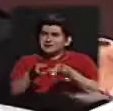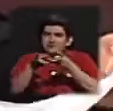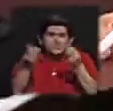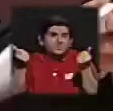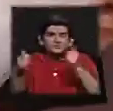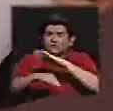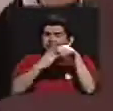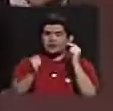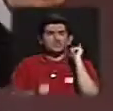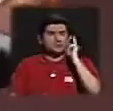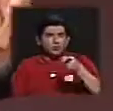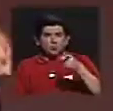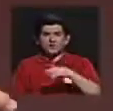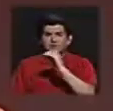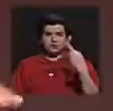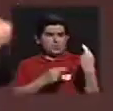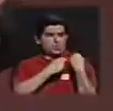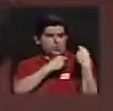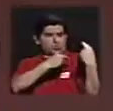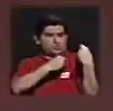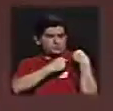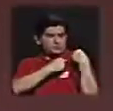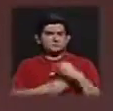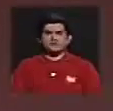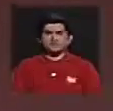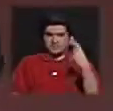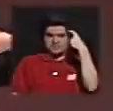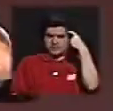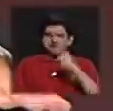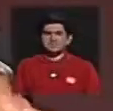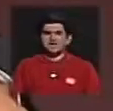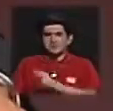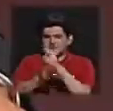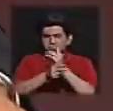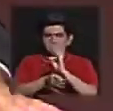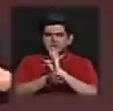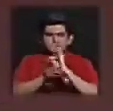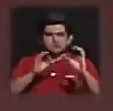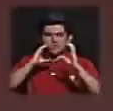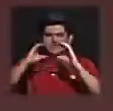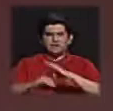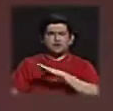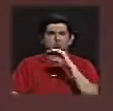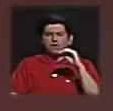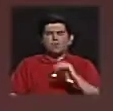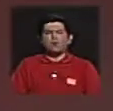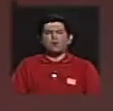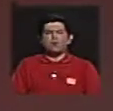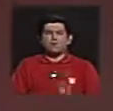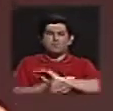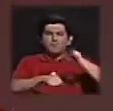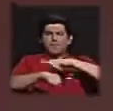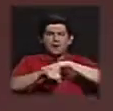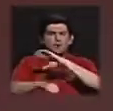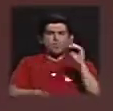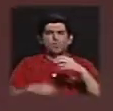todas las obligaciones y las responsabilidades, tanto de la SUTEL como del Banco Nacional, como de la empresa Ernst & Young, para la ejecución de estos fondos.